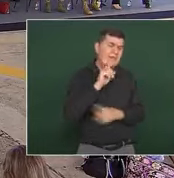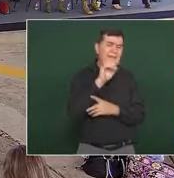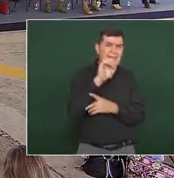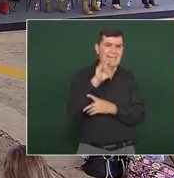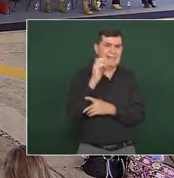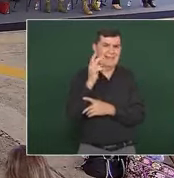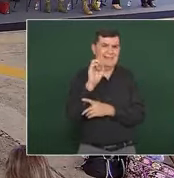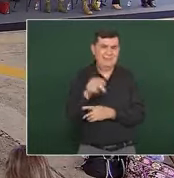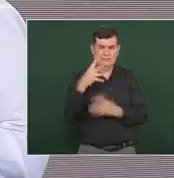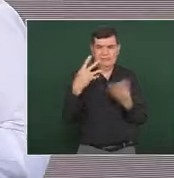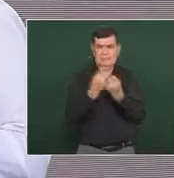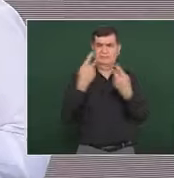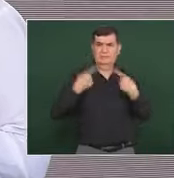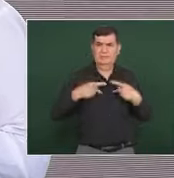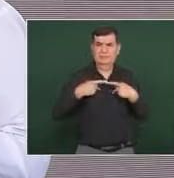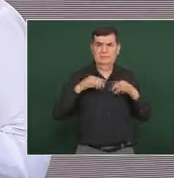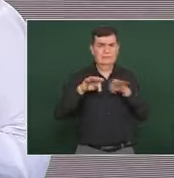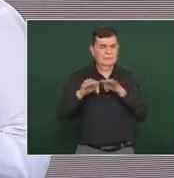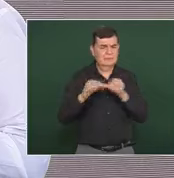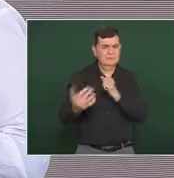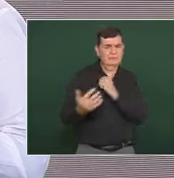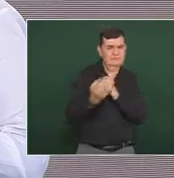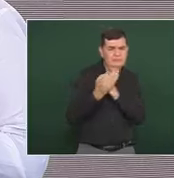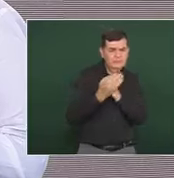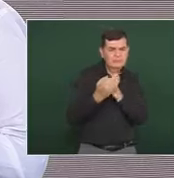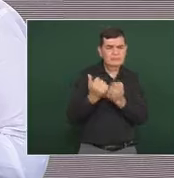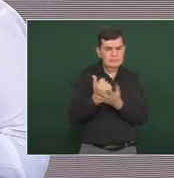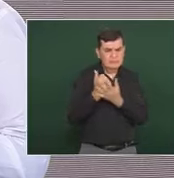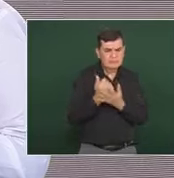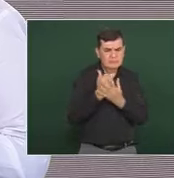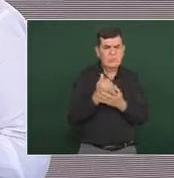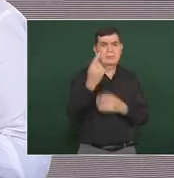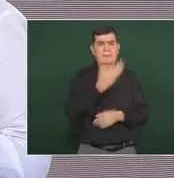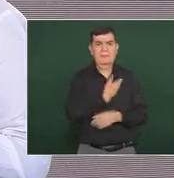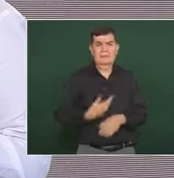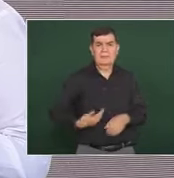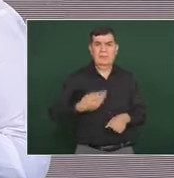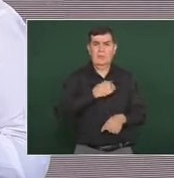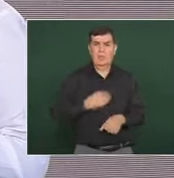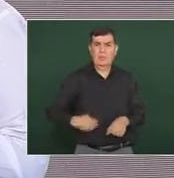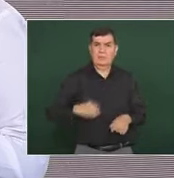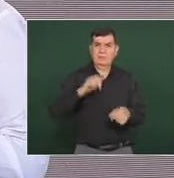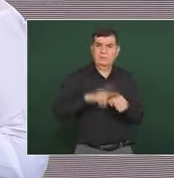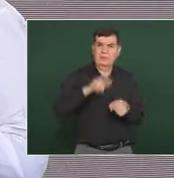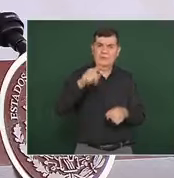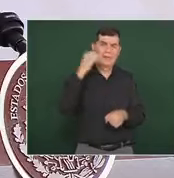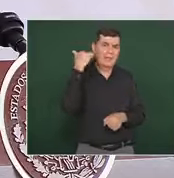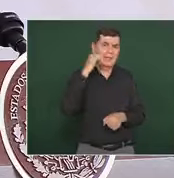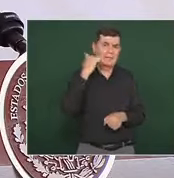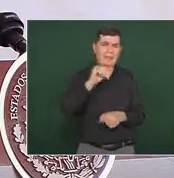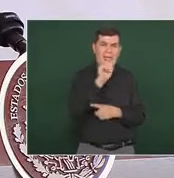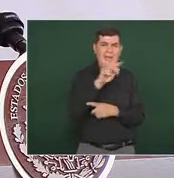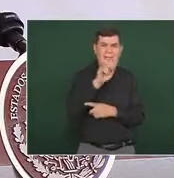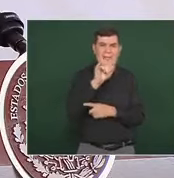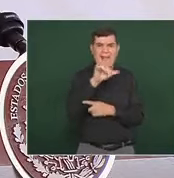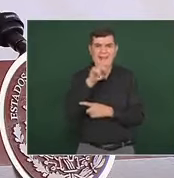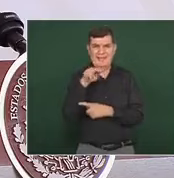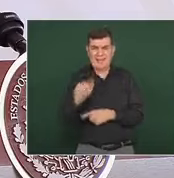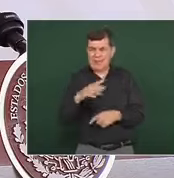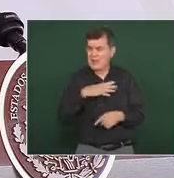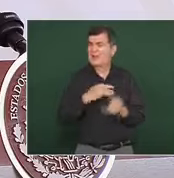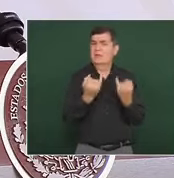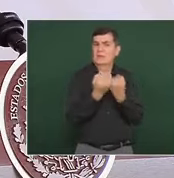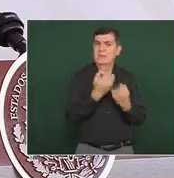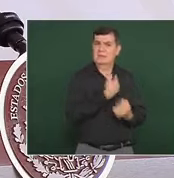su personal que nos estuvieron apoyando, a la presidenta municipal de Acapulco, Abelina López,